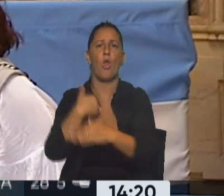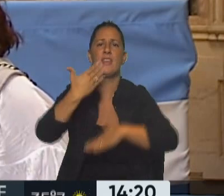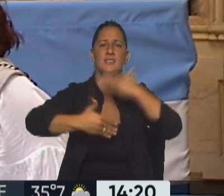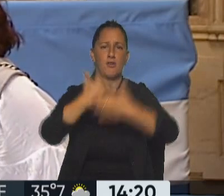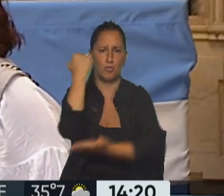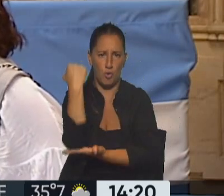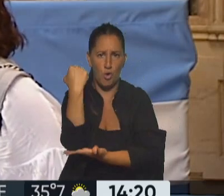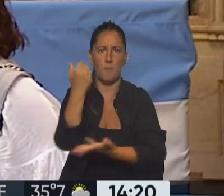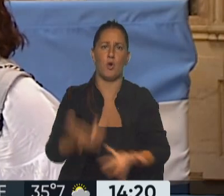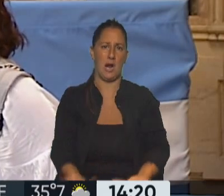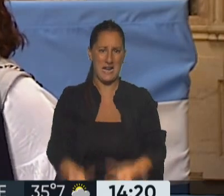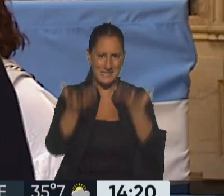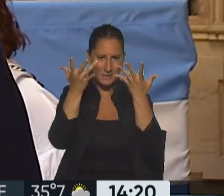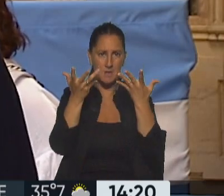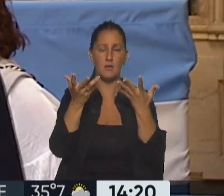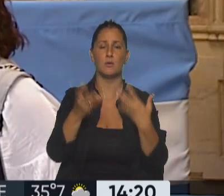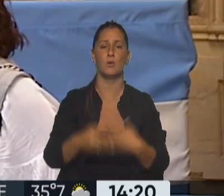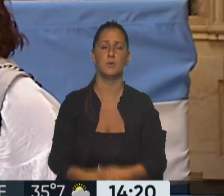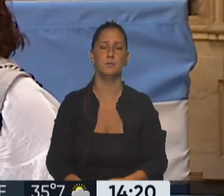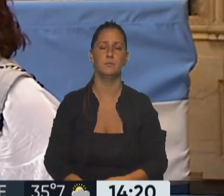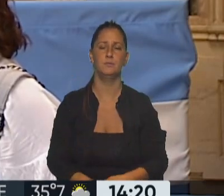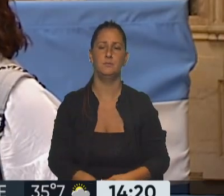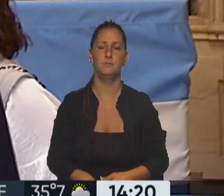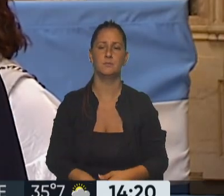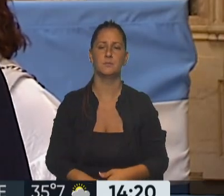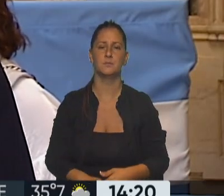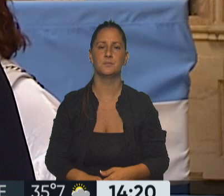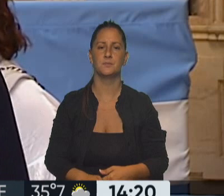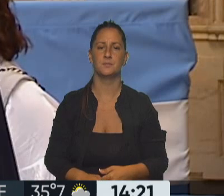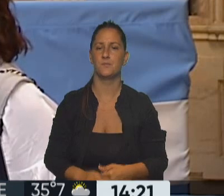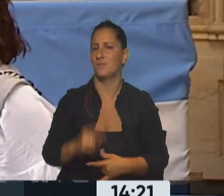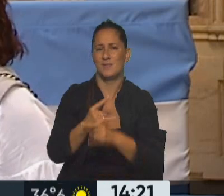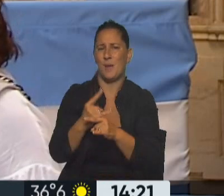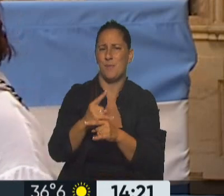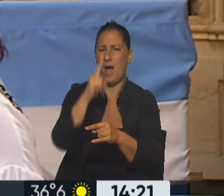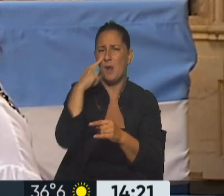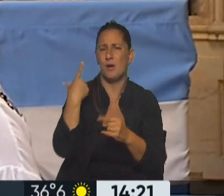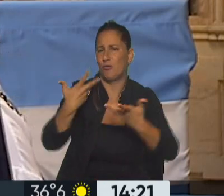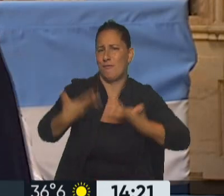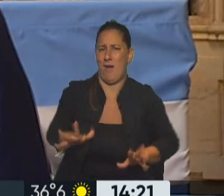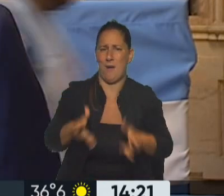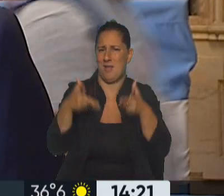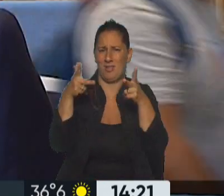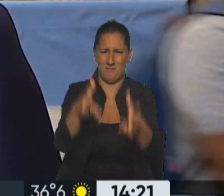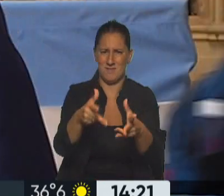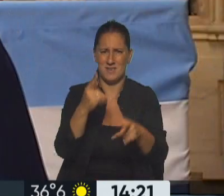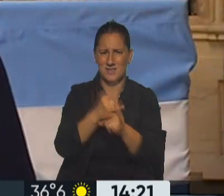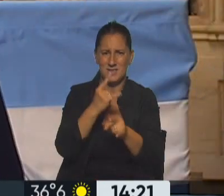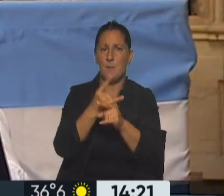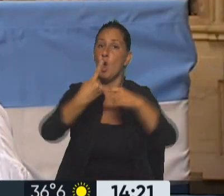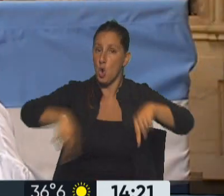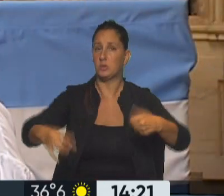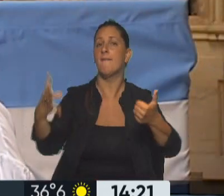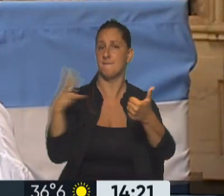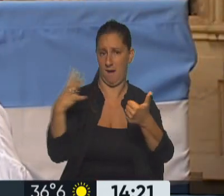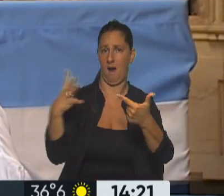económico, crecimiento y también, como siempre, con esa sinceridad que lo caracteriza a Alberto acerca de lo que nos falta